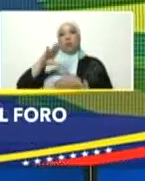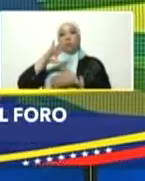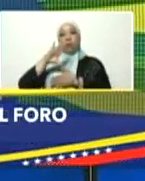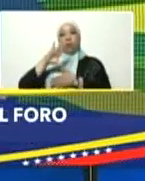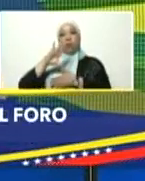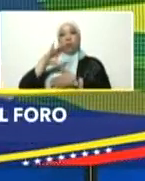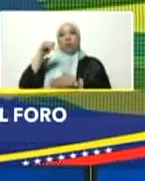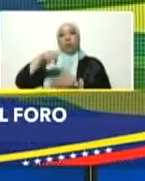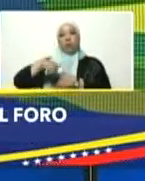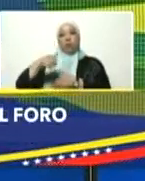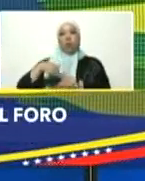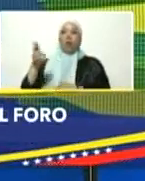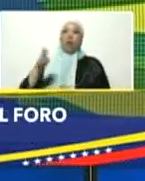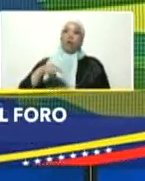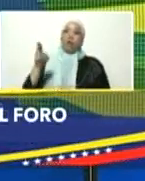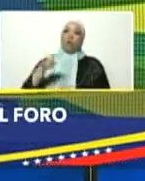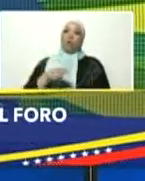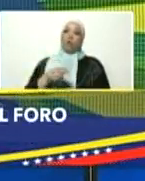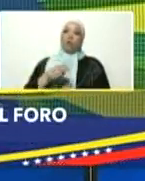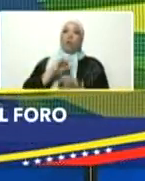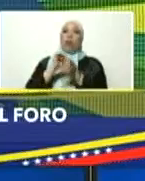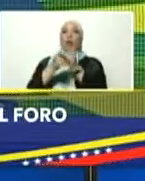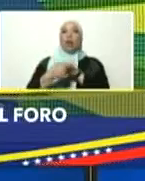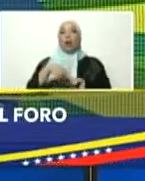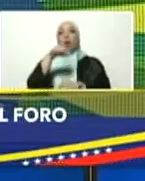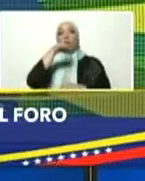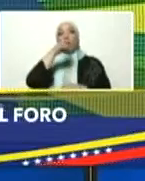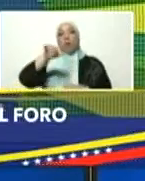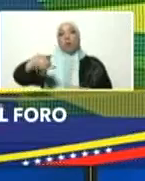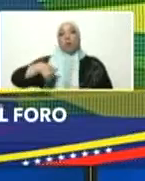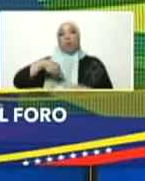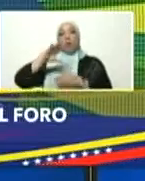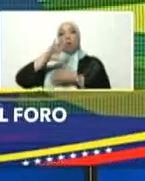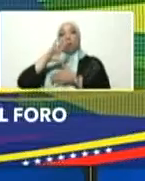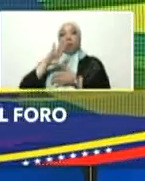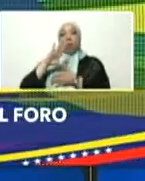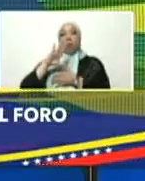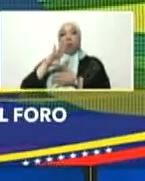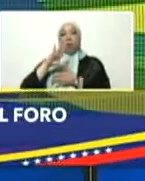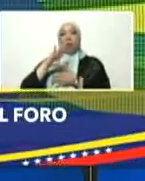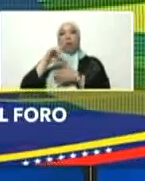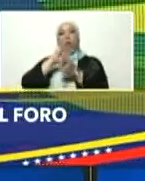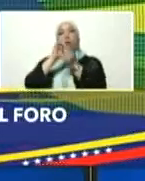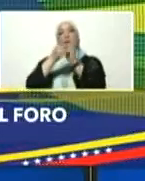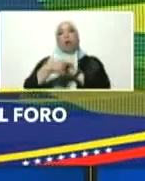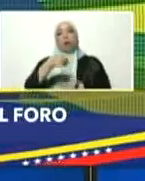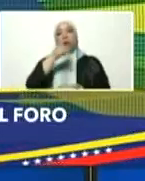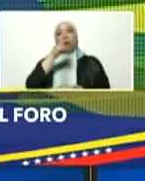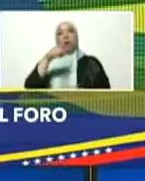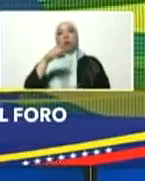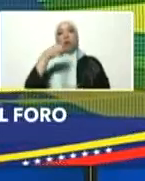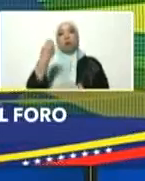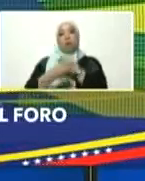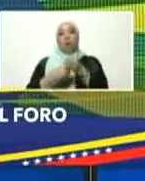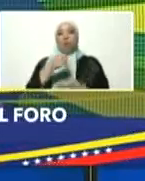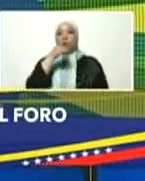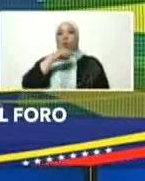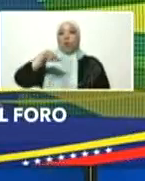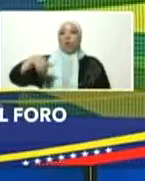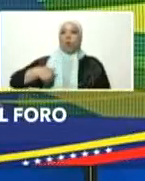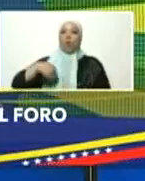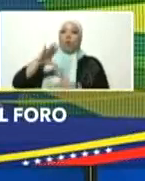y hoy más que nunca porque hay un cambio de época en nuestra América. Hay un cambio de la edad geopolítica en nuestra